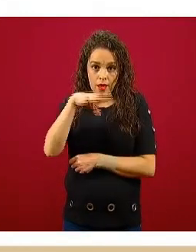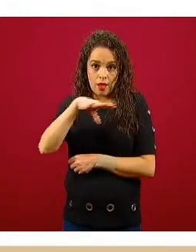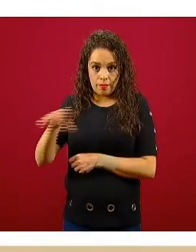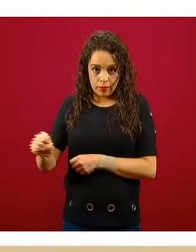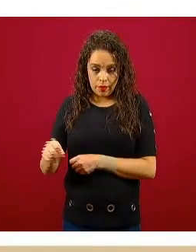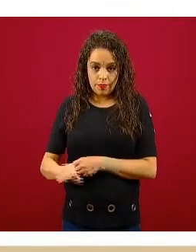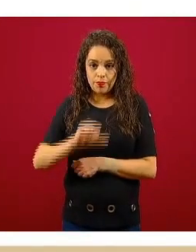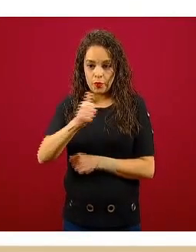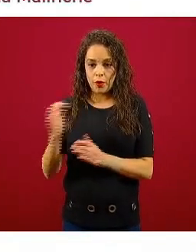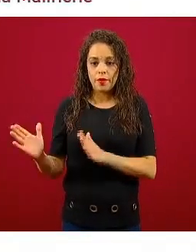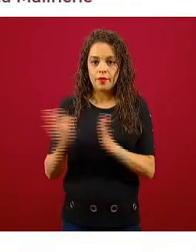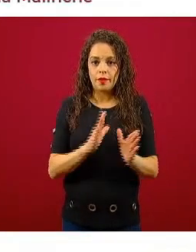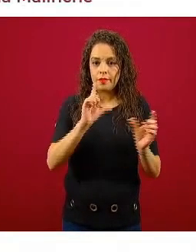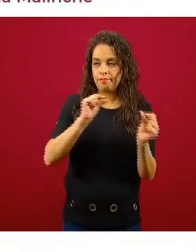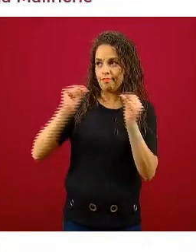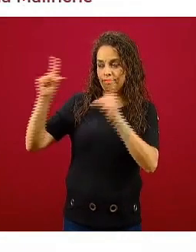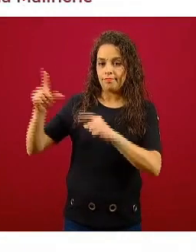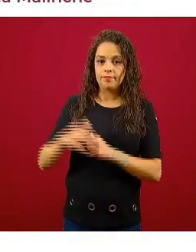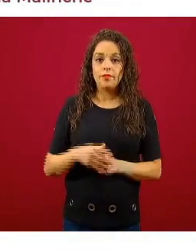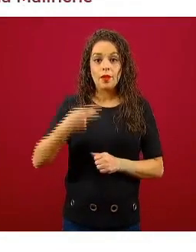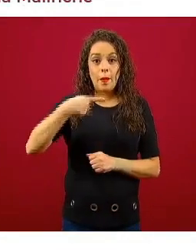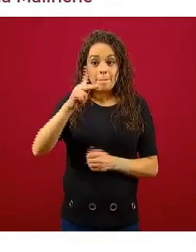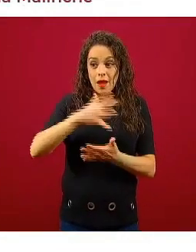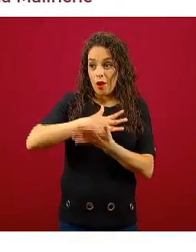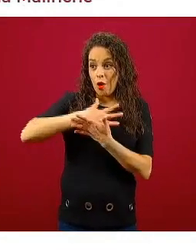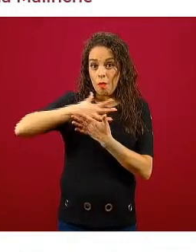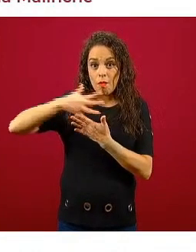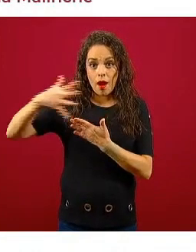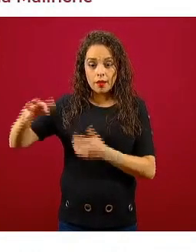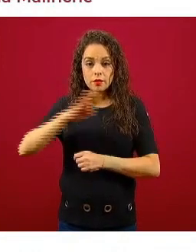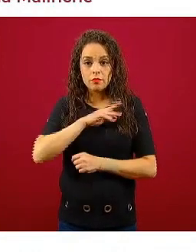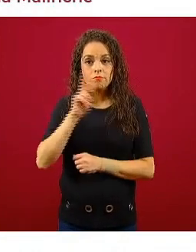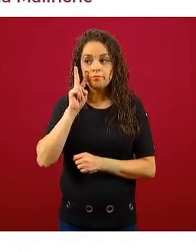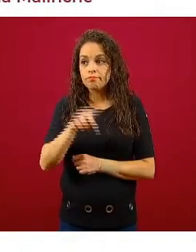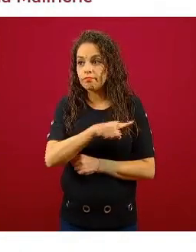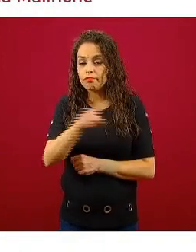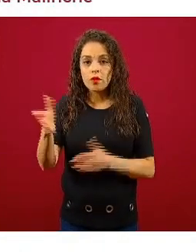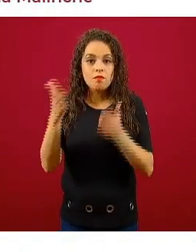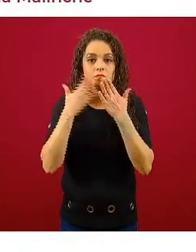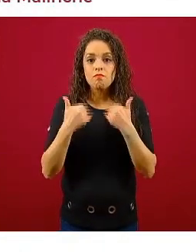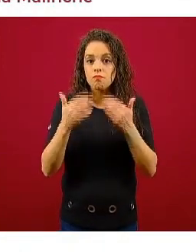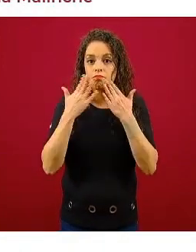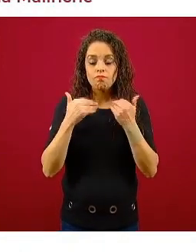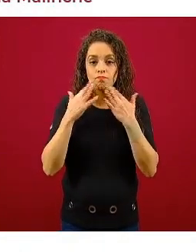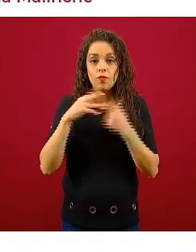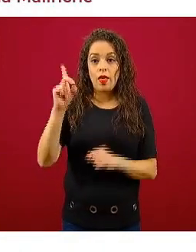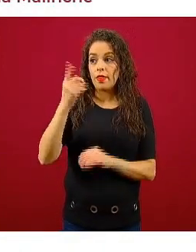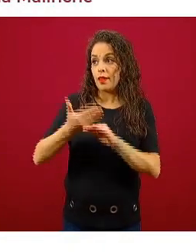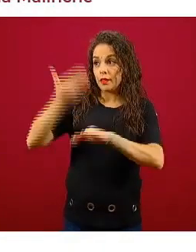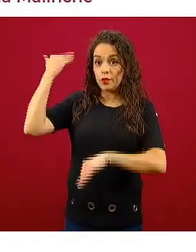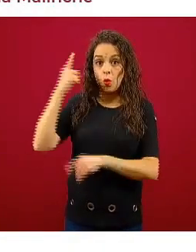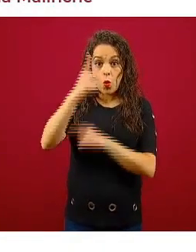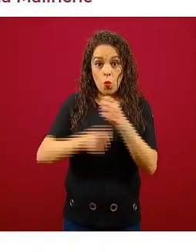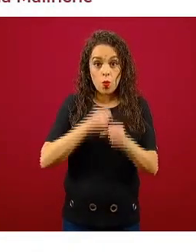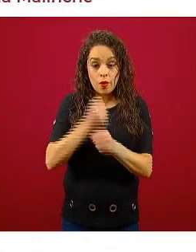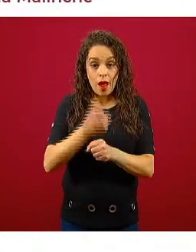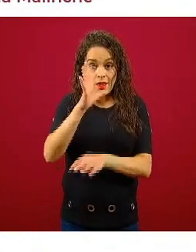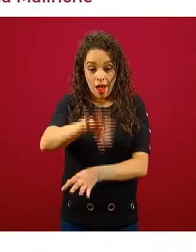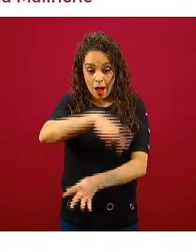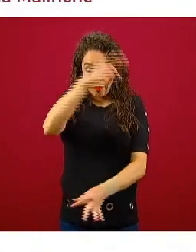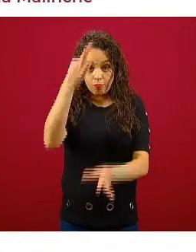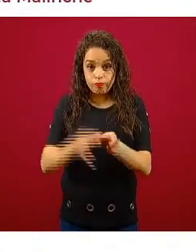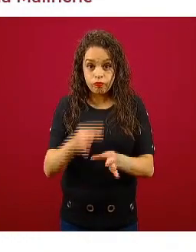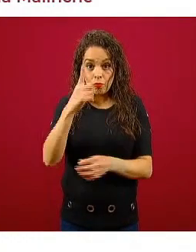Adelante, por favor. Sin embargo, la mayoría no cuenta con esto. Por eso, desde diciembre del año pasado, cuando se cumplió un año de